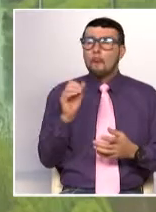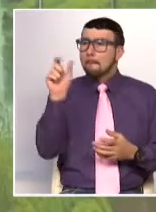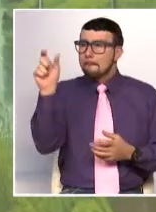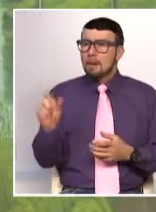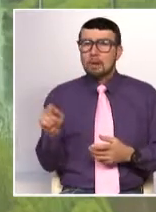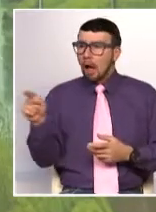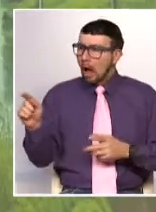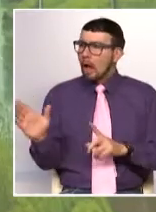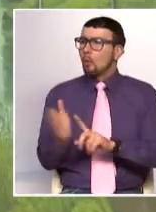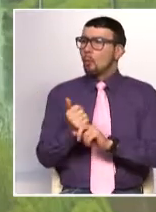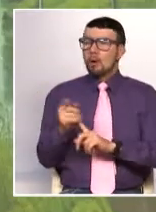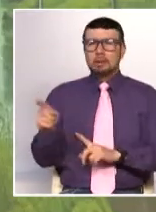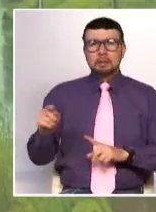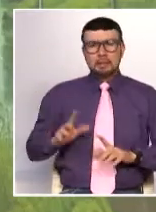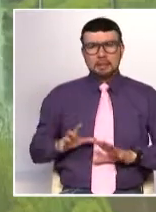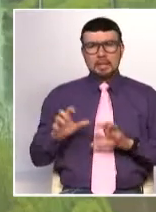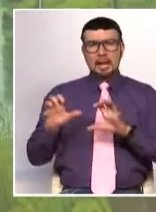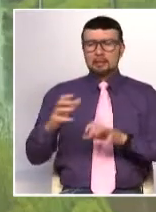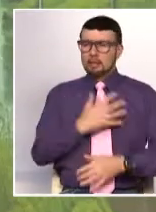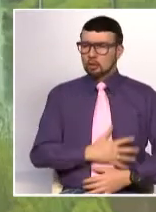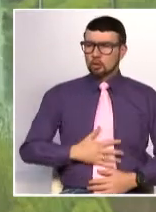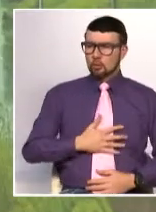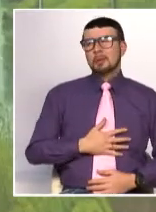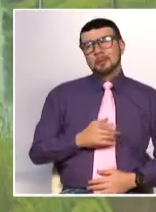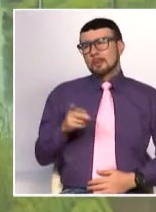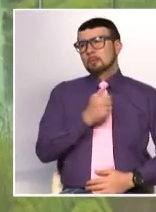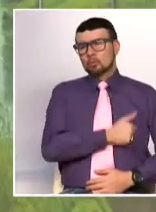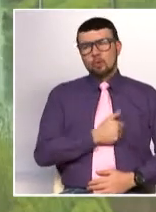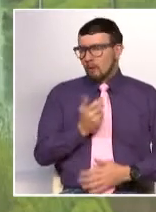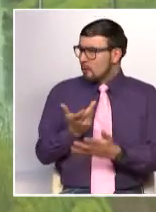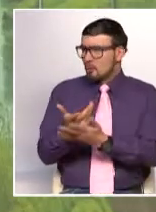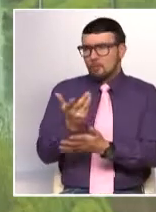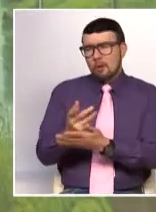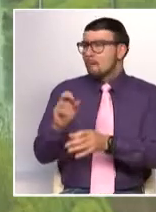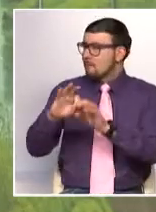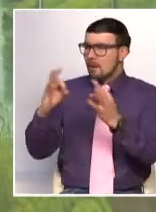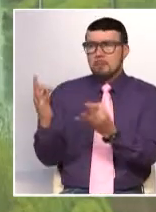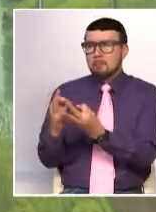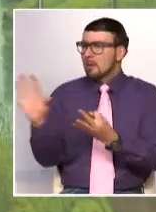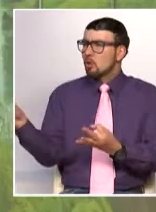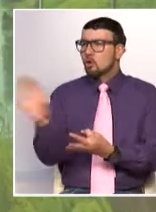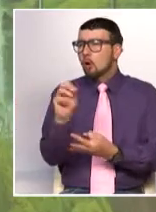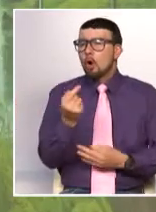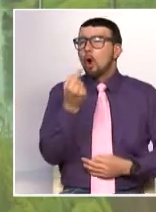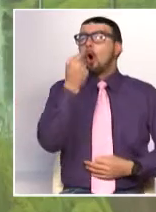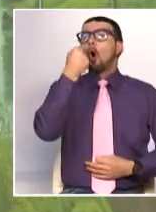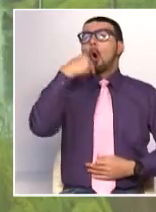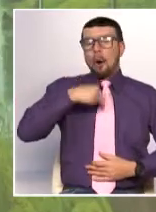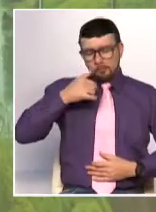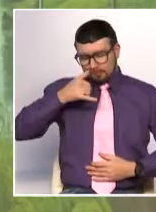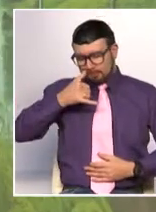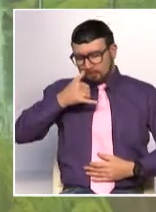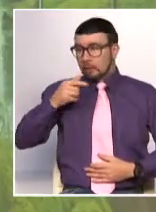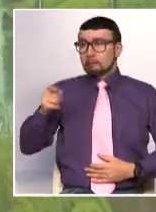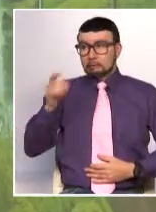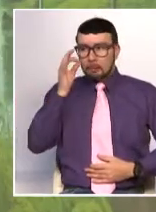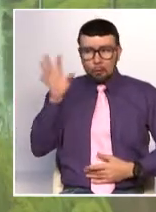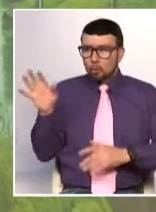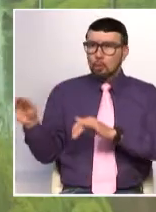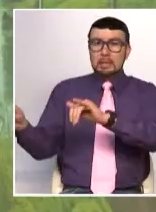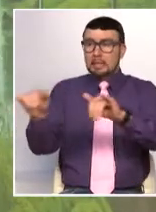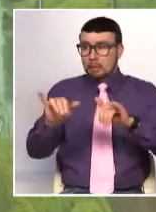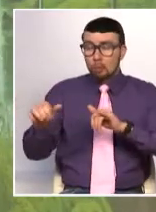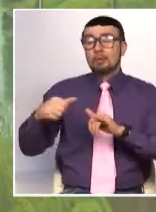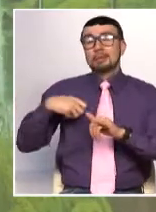cáncer de seno todas se hagan los estudios de senos y demás porque es que la enfermedad es un contexto familiar